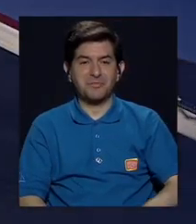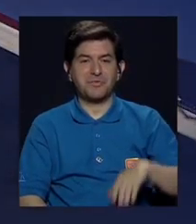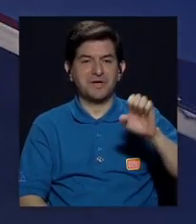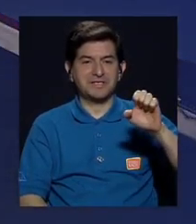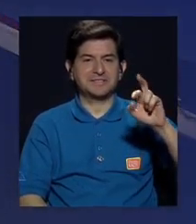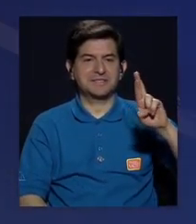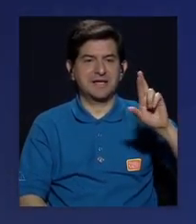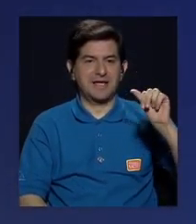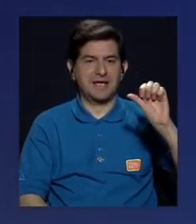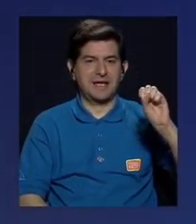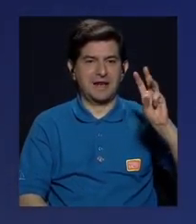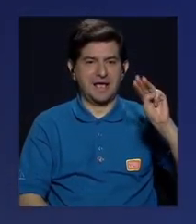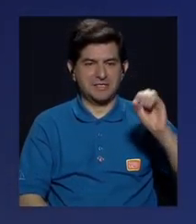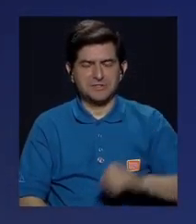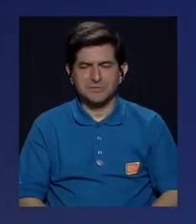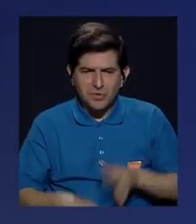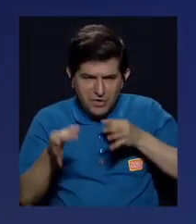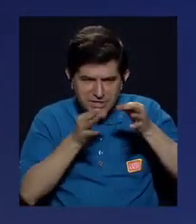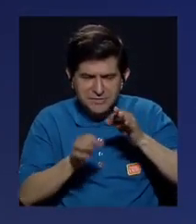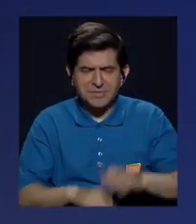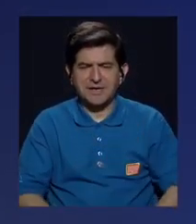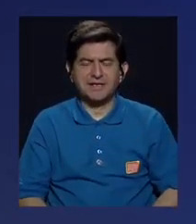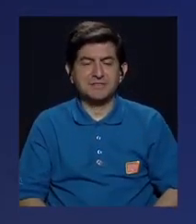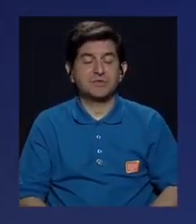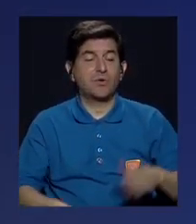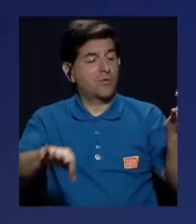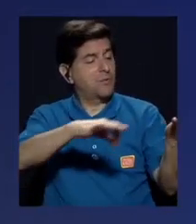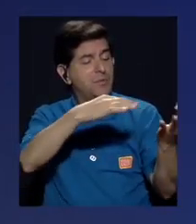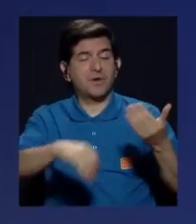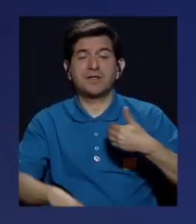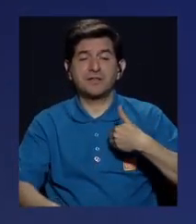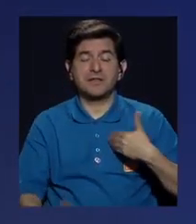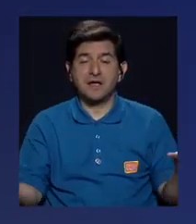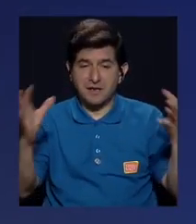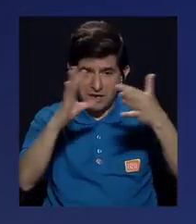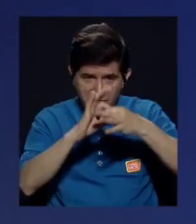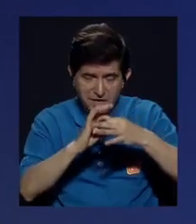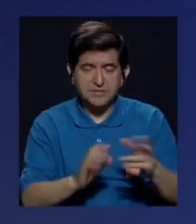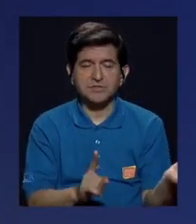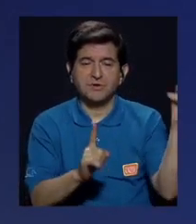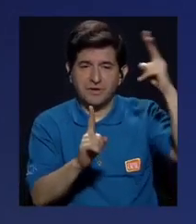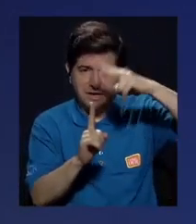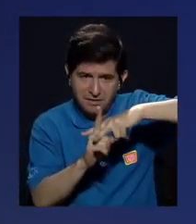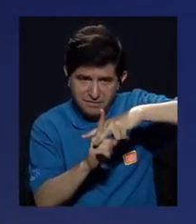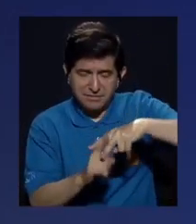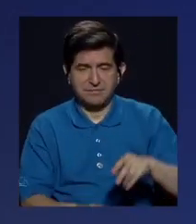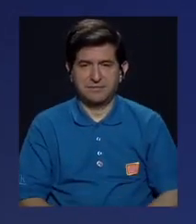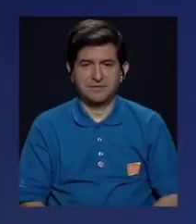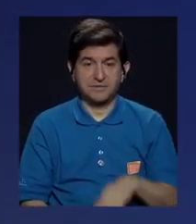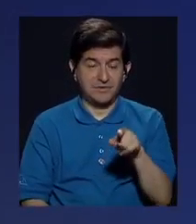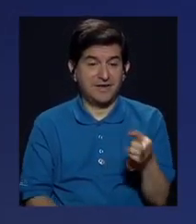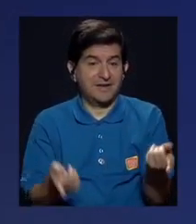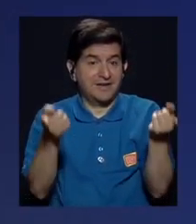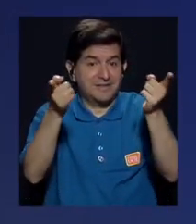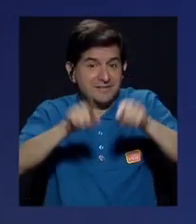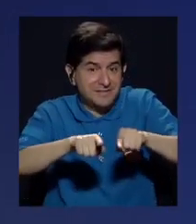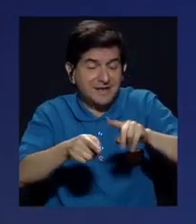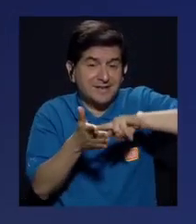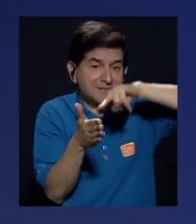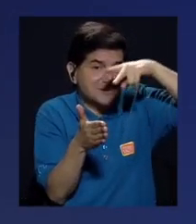hacía una explicación sistemática de cómo el violín también tiene que ver en la ejecución de lo que en este caso se